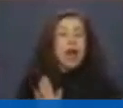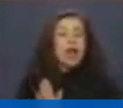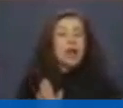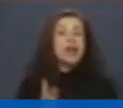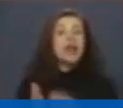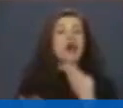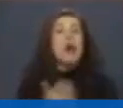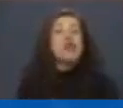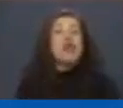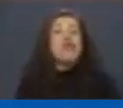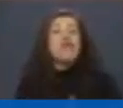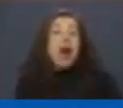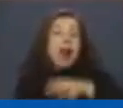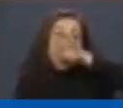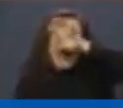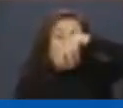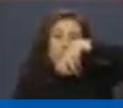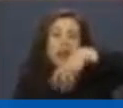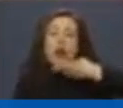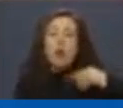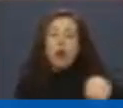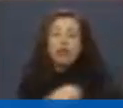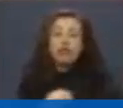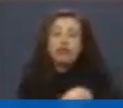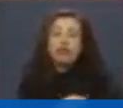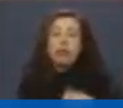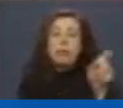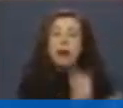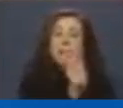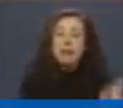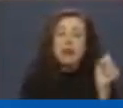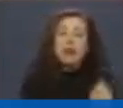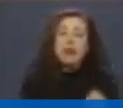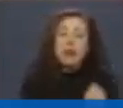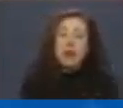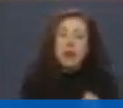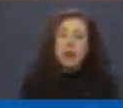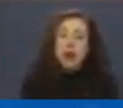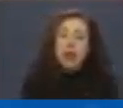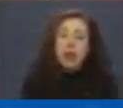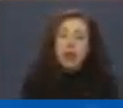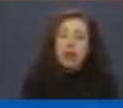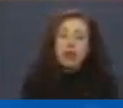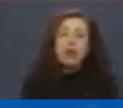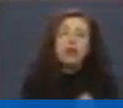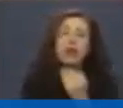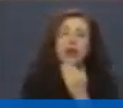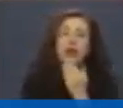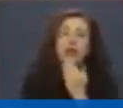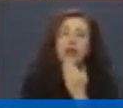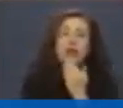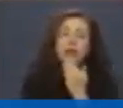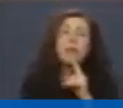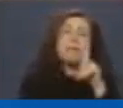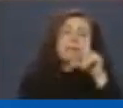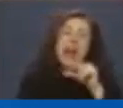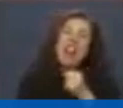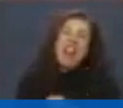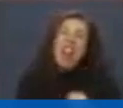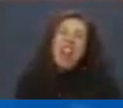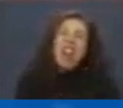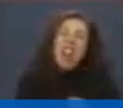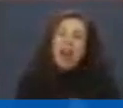transacciones presenciales por escrito para trabajadores y trabajadoras y, por el otro lado, desburocratizar el